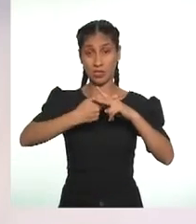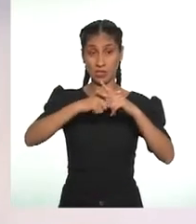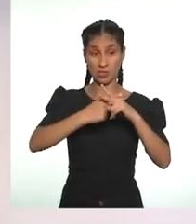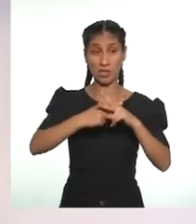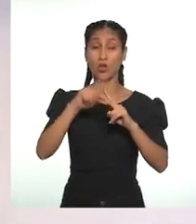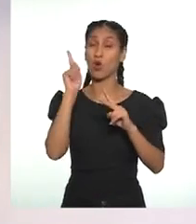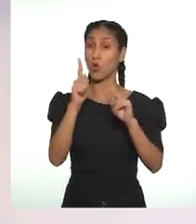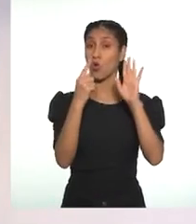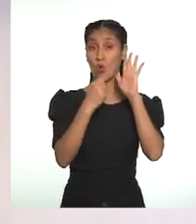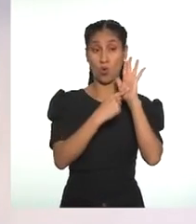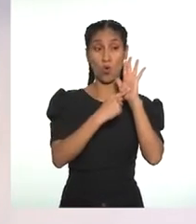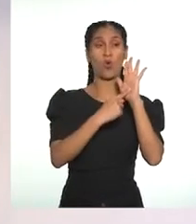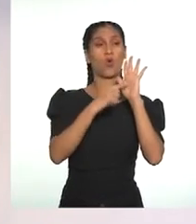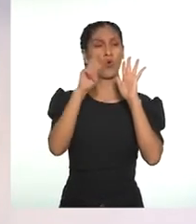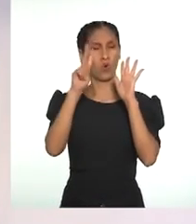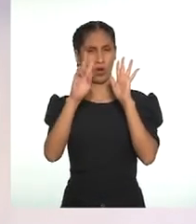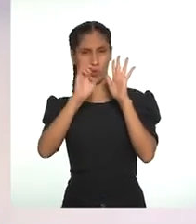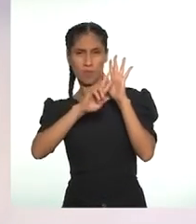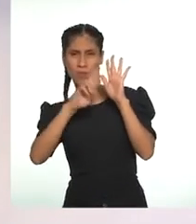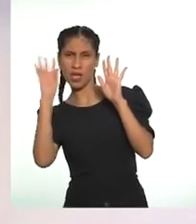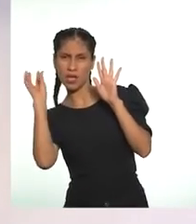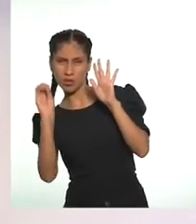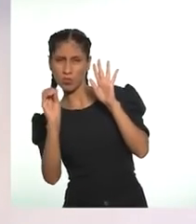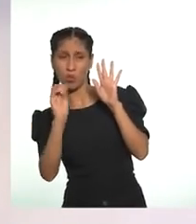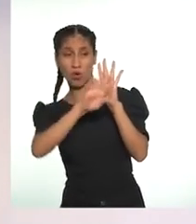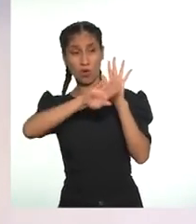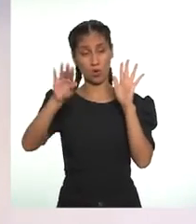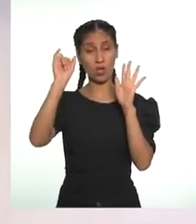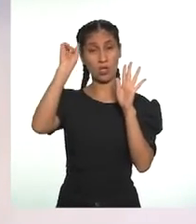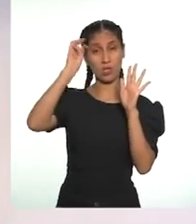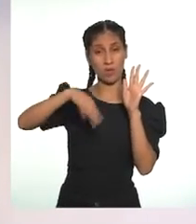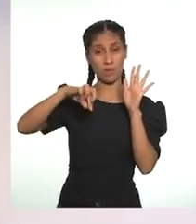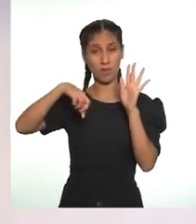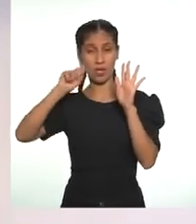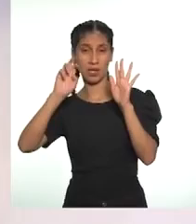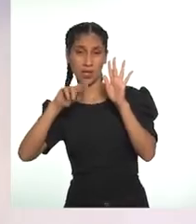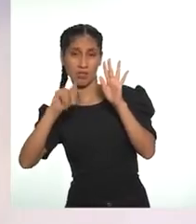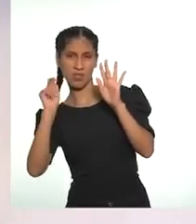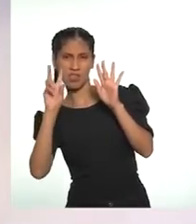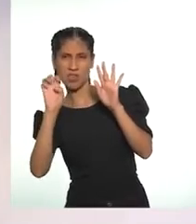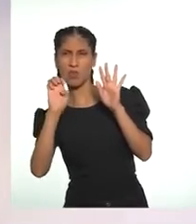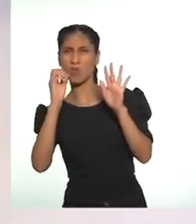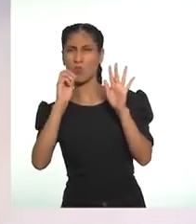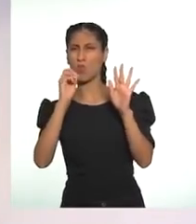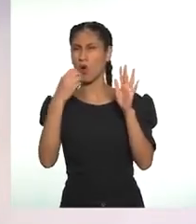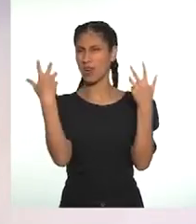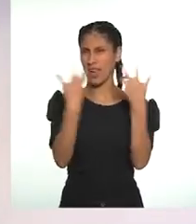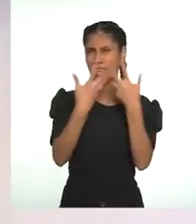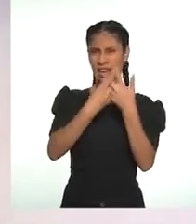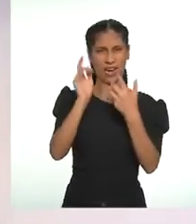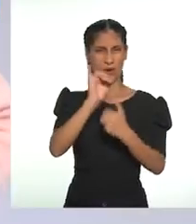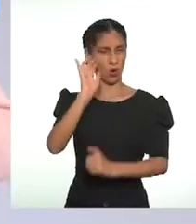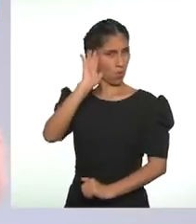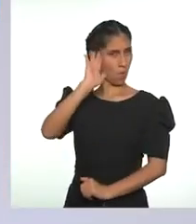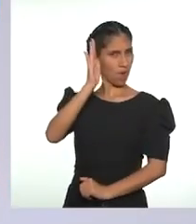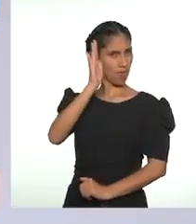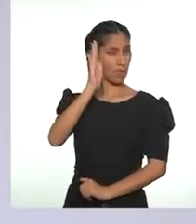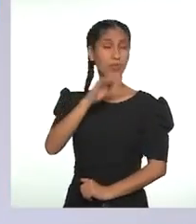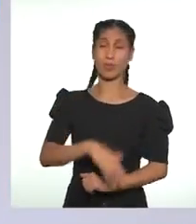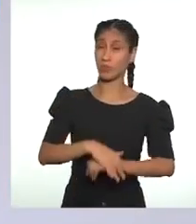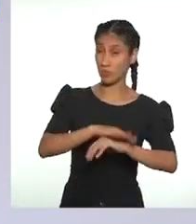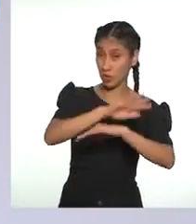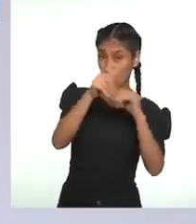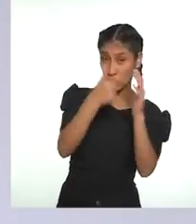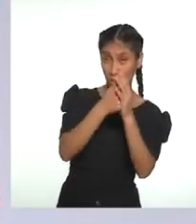necesitamos iniciar con un verbo en modo imperativo para que exprese una orden o pedido. De acuerdo